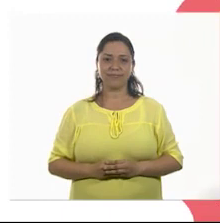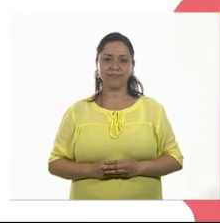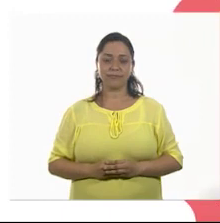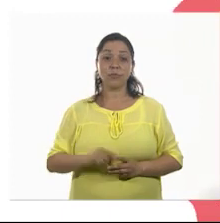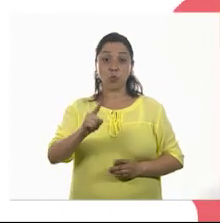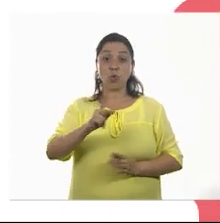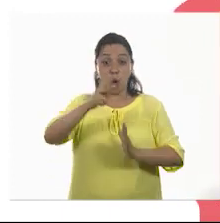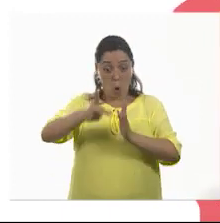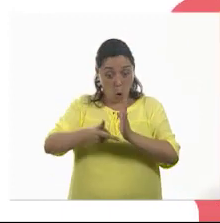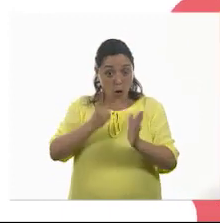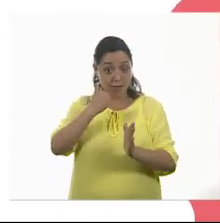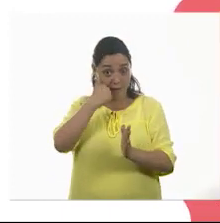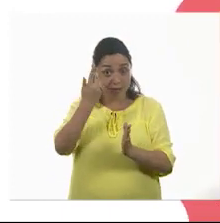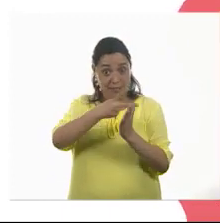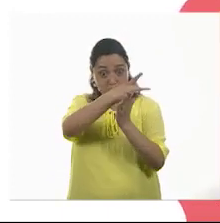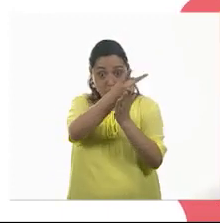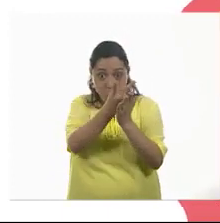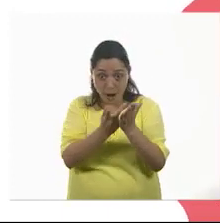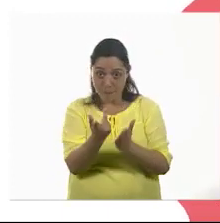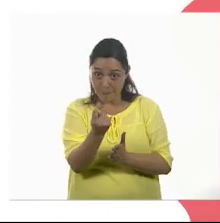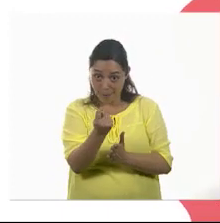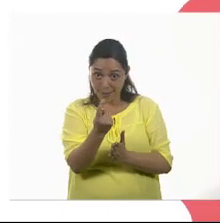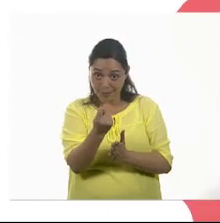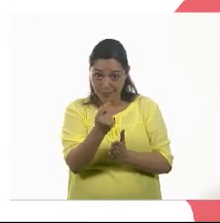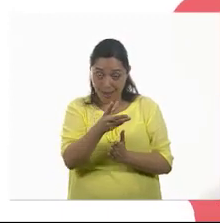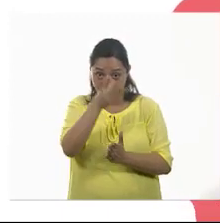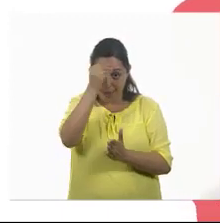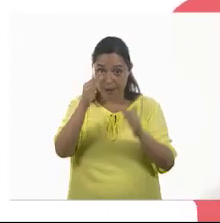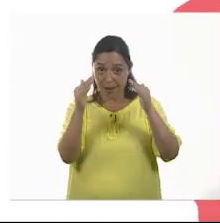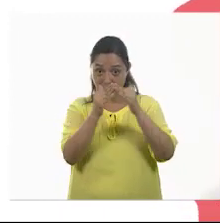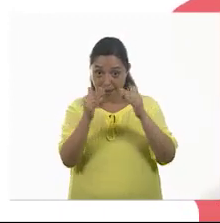Si quieres volver a ver los programas de Aprende en Casa, los